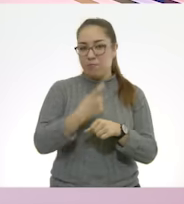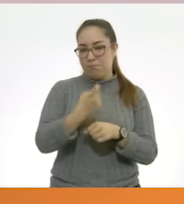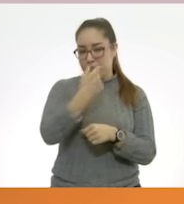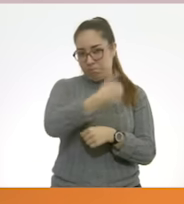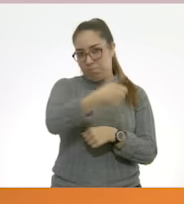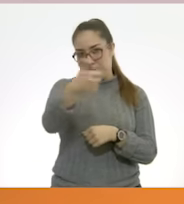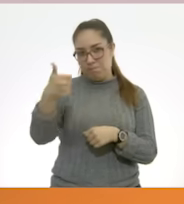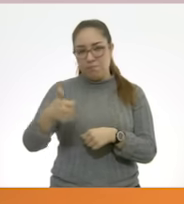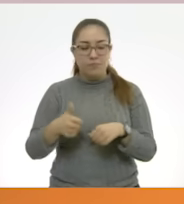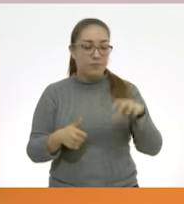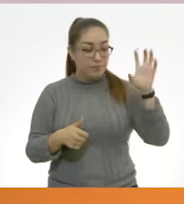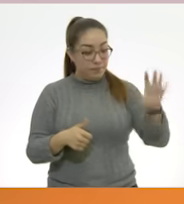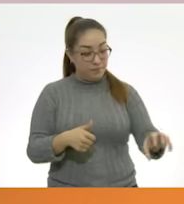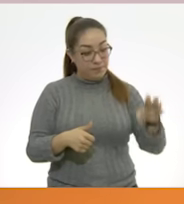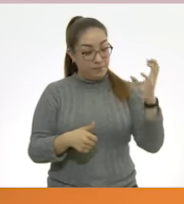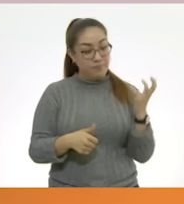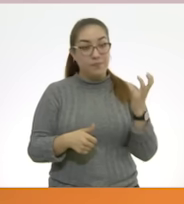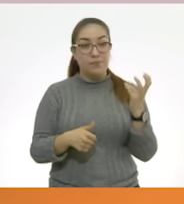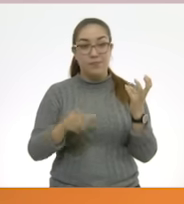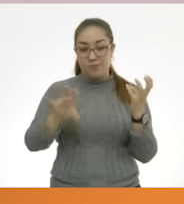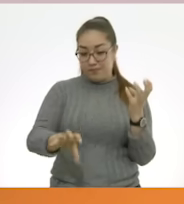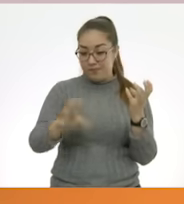Sí.